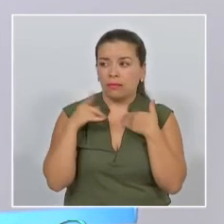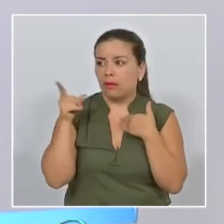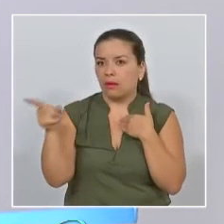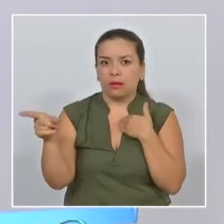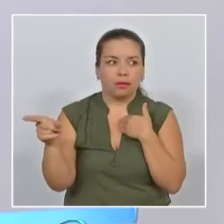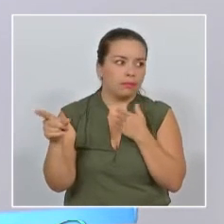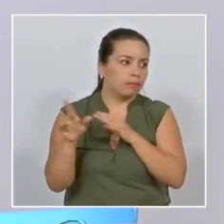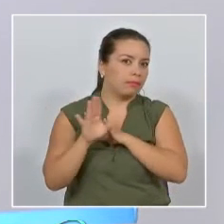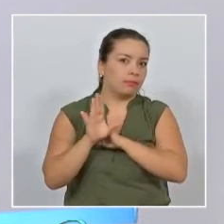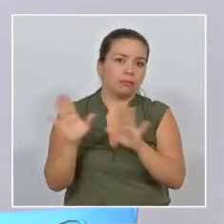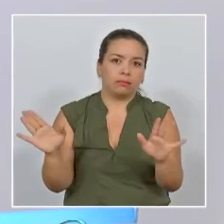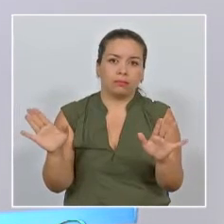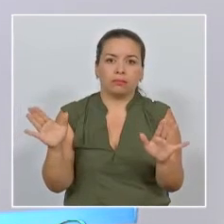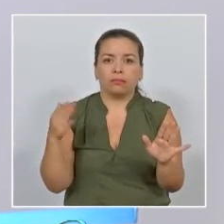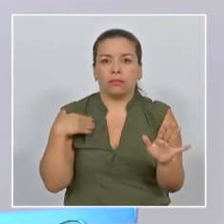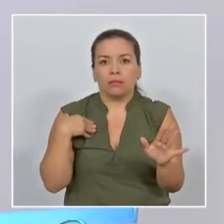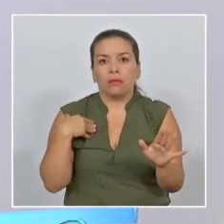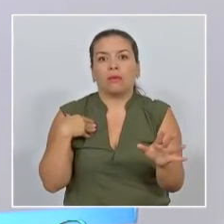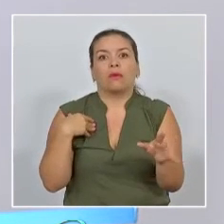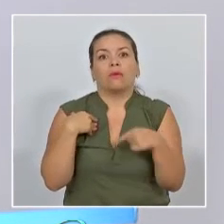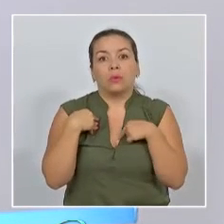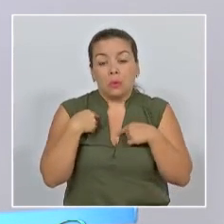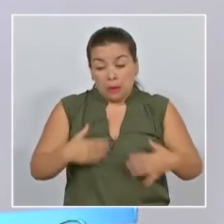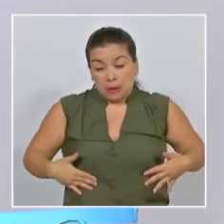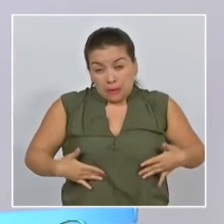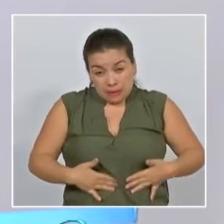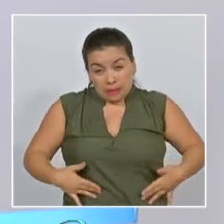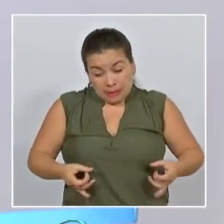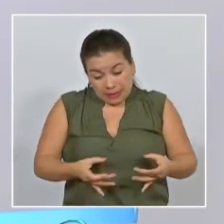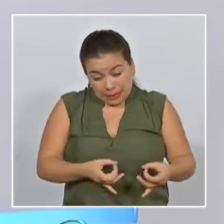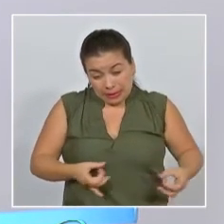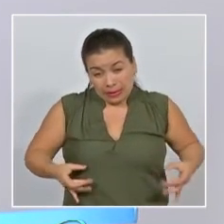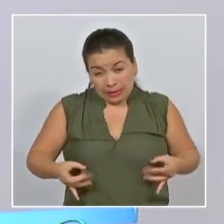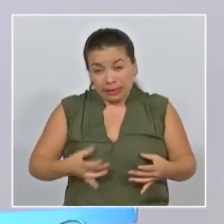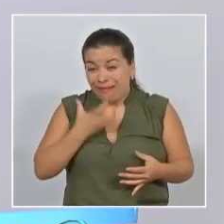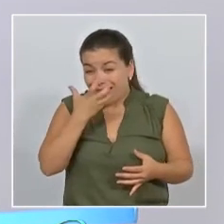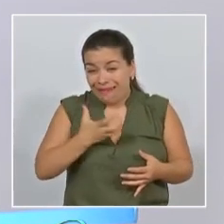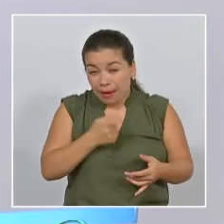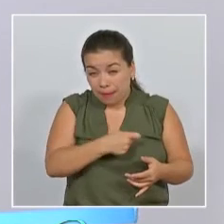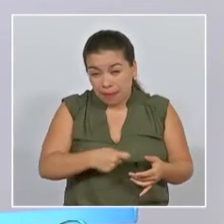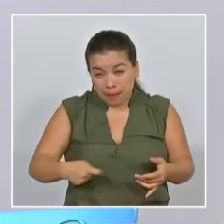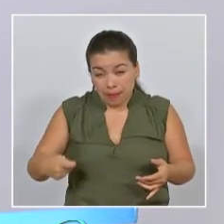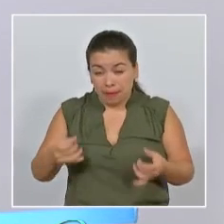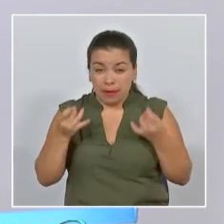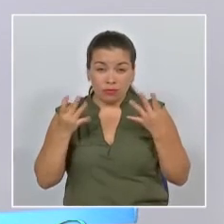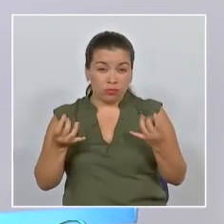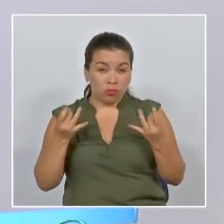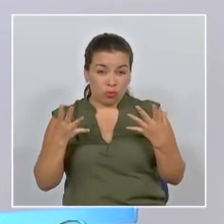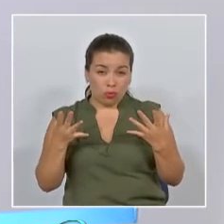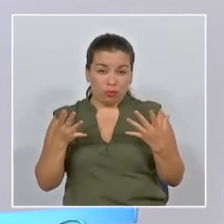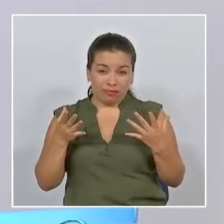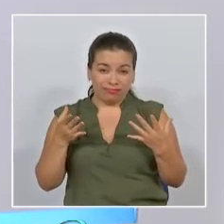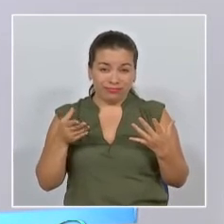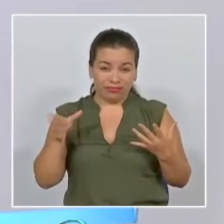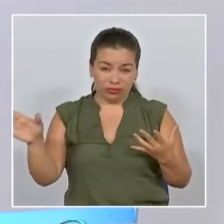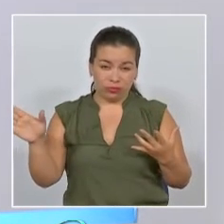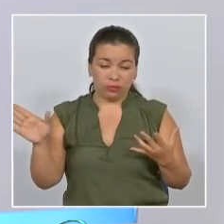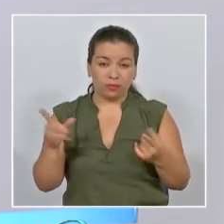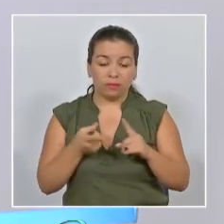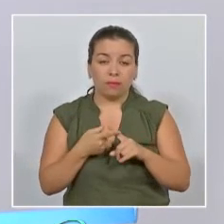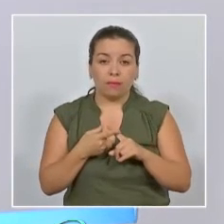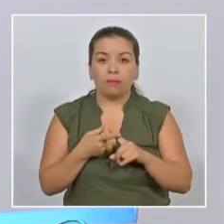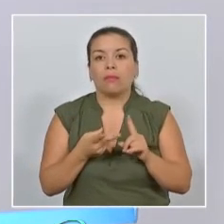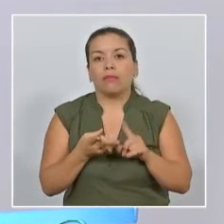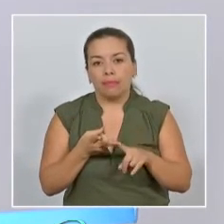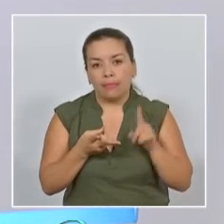mantiene, pues aparte del dolor de la, del herpes, o sea, de su dolor neural,